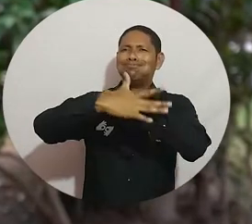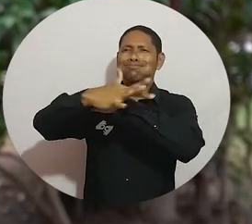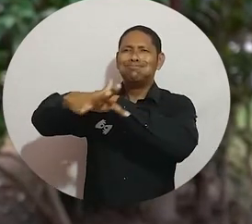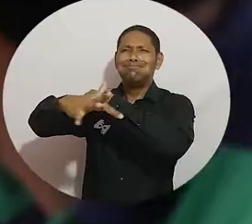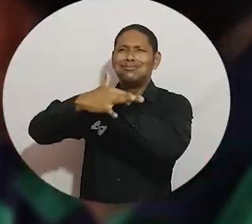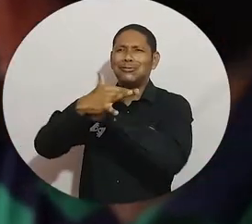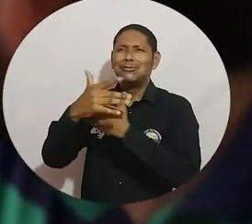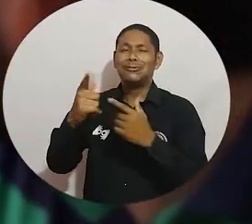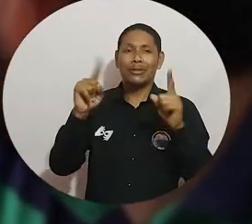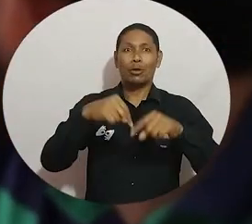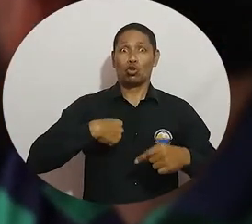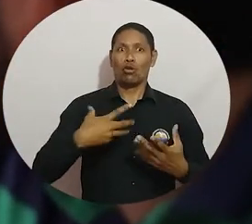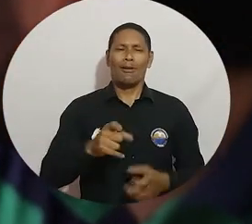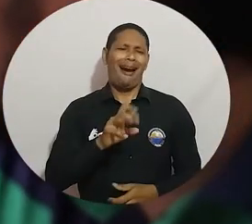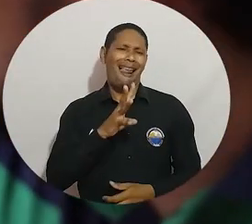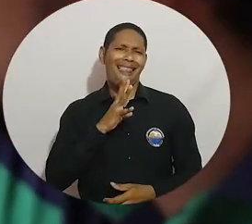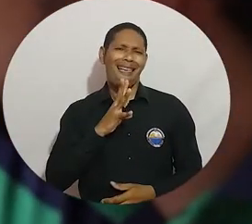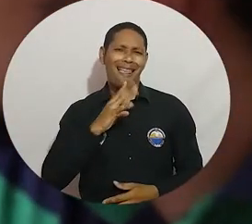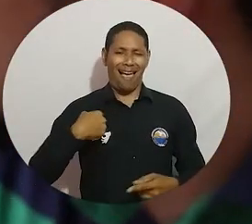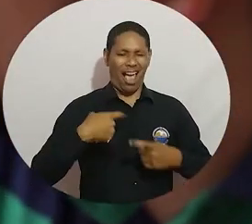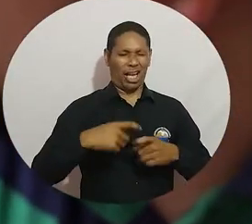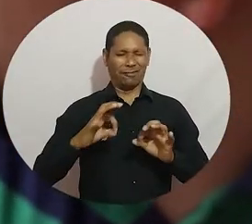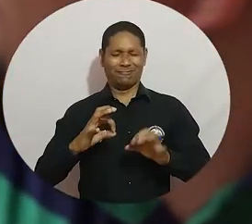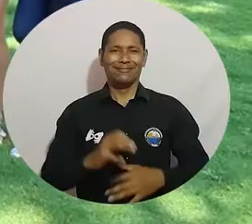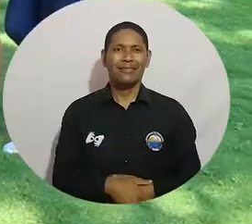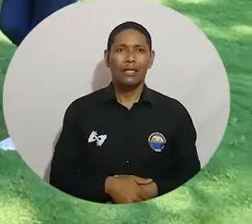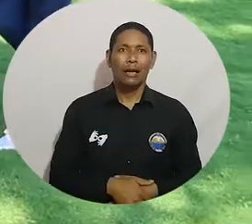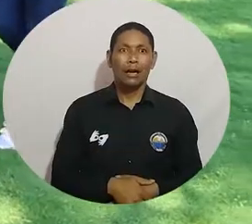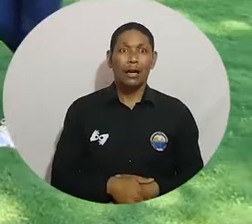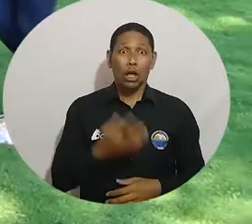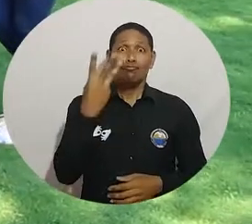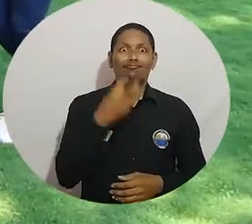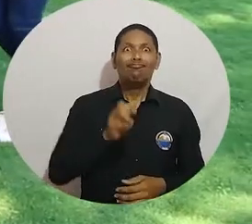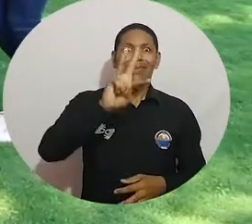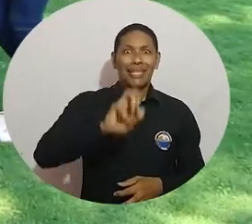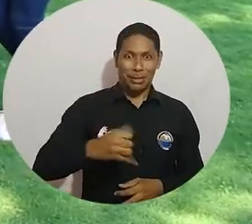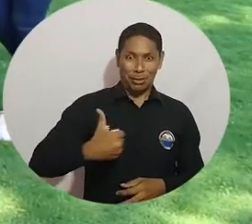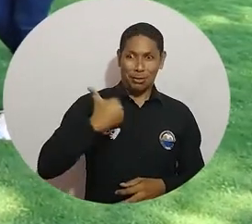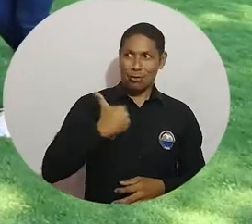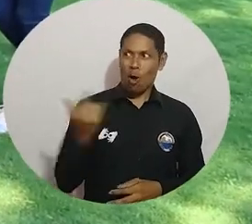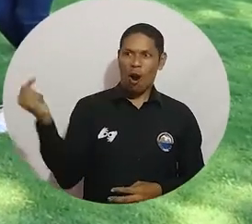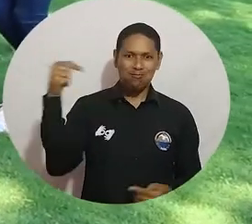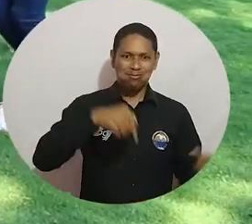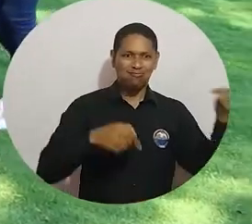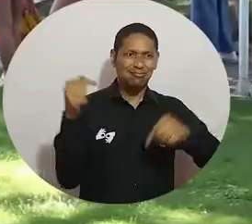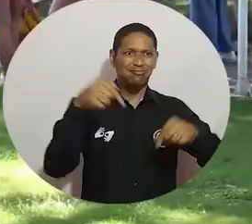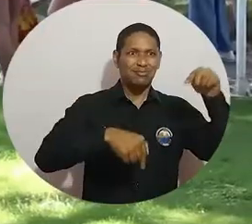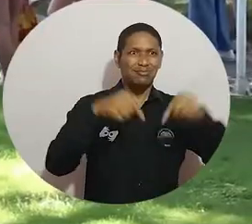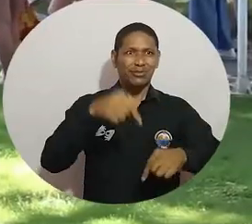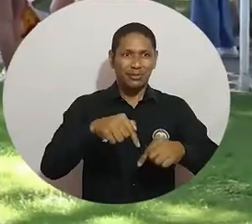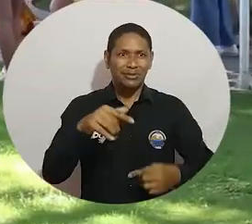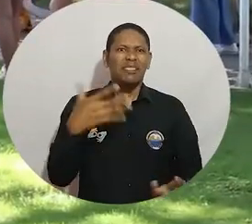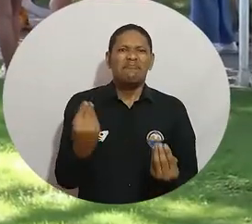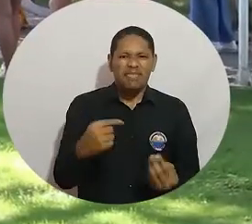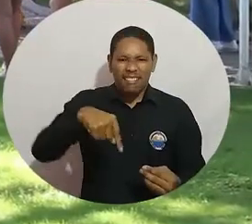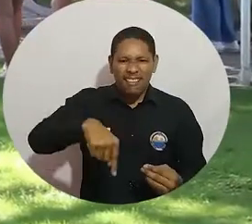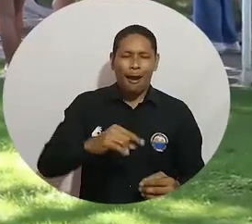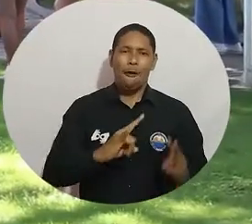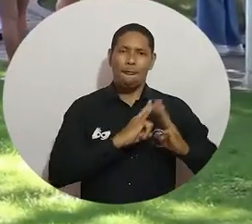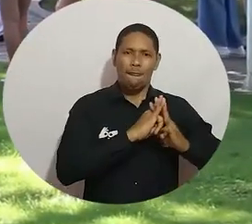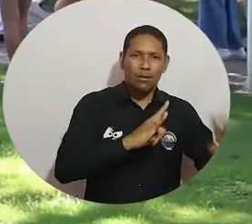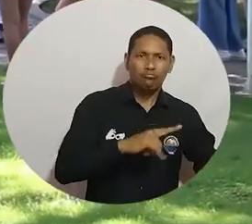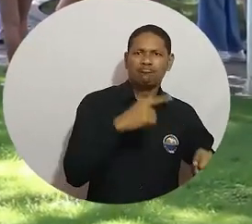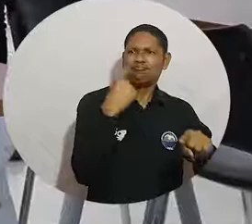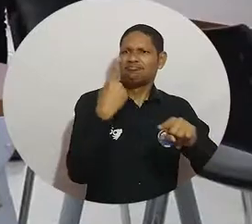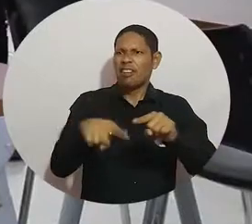mar cerca, también mejorar mi nivel de español. Son 18 jóvenes los que en este segundo semestre del 2022 llegaron